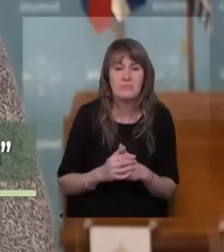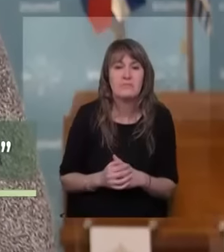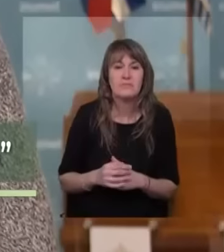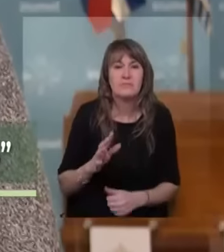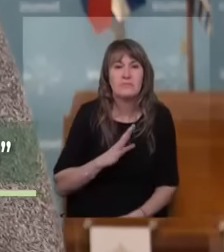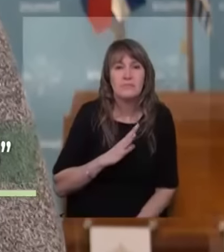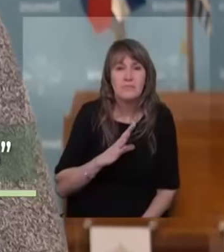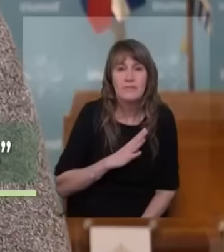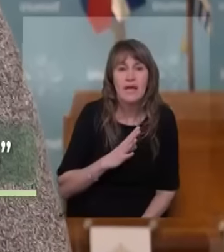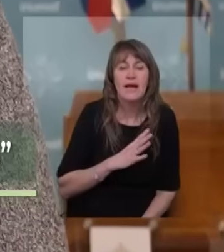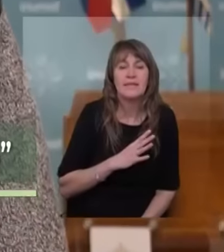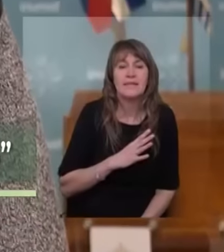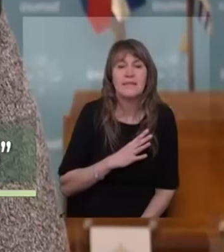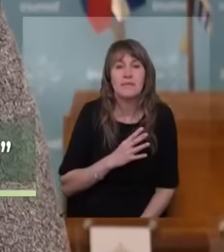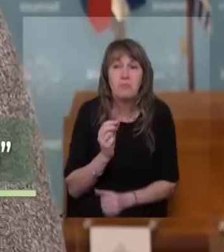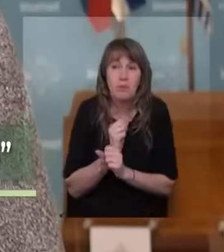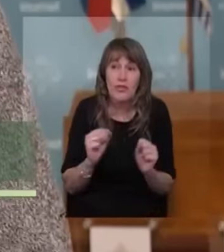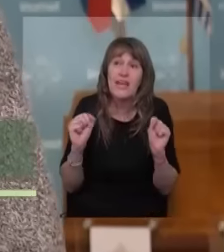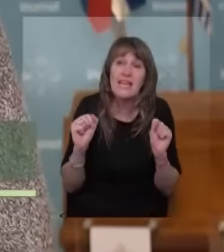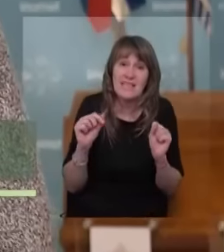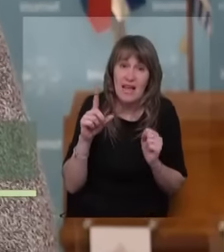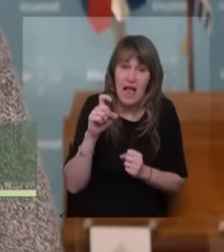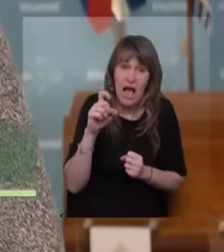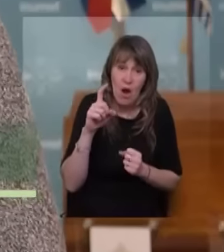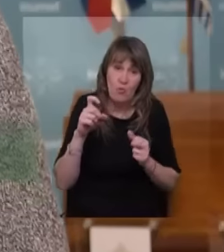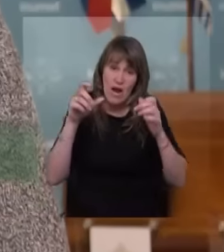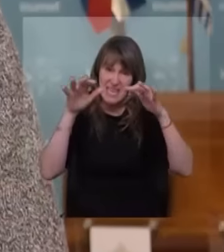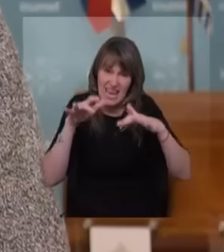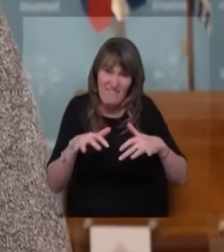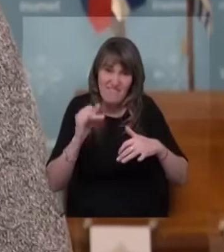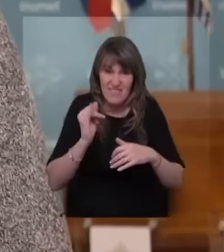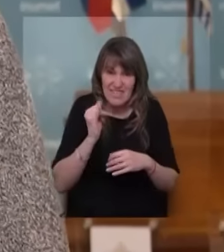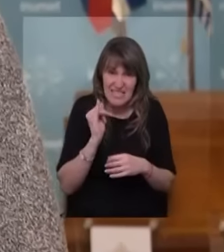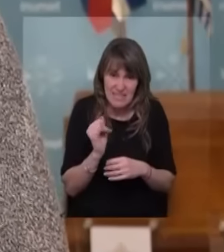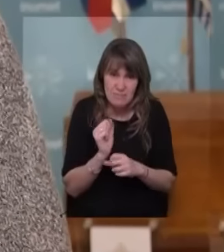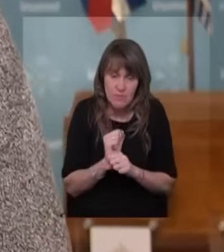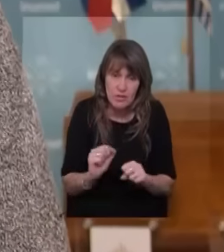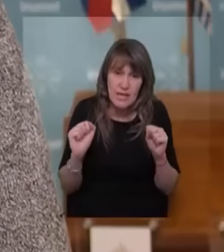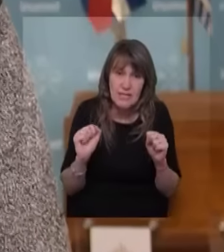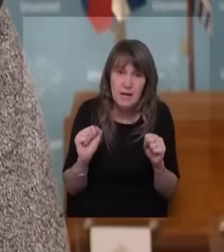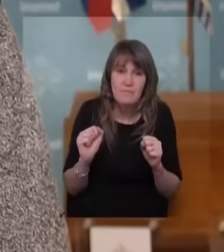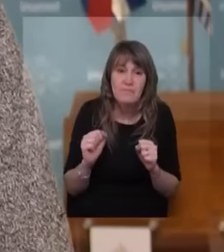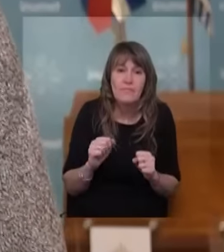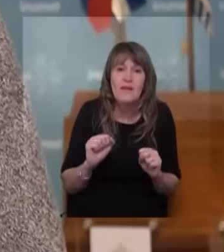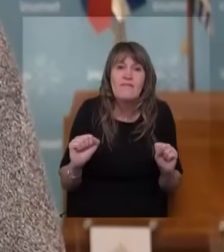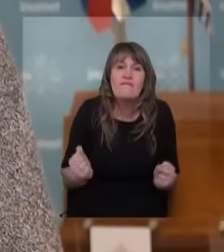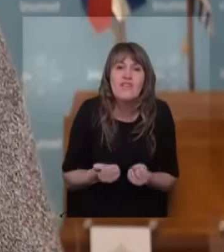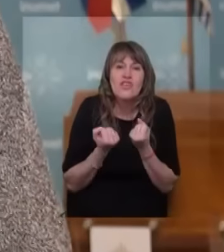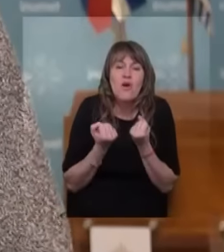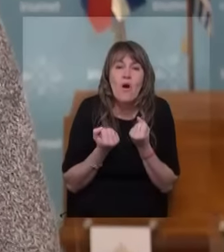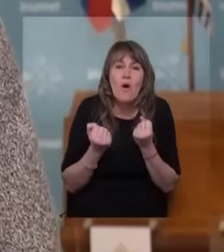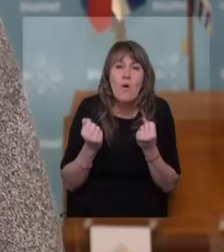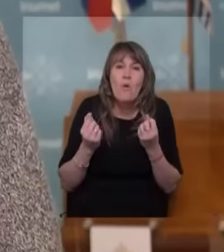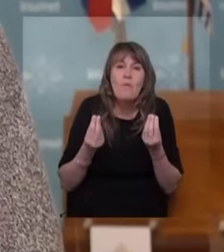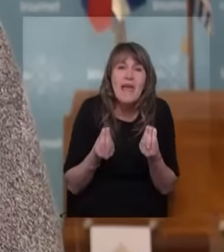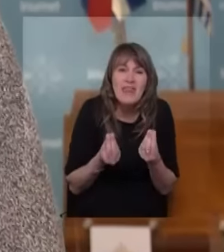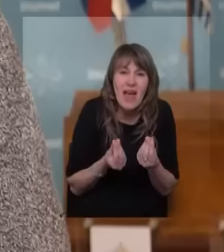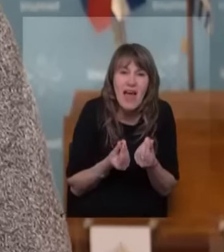condiciones necesarias para que haya heve nieve o grupel no es sola ente el frío sino que necesitamos humedad nubosidad y